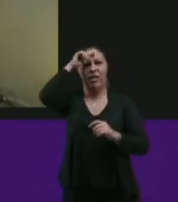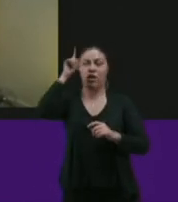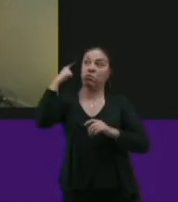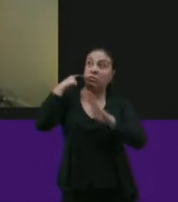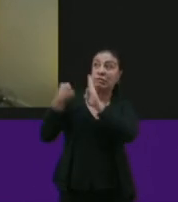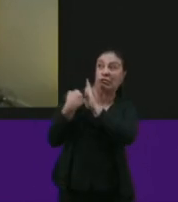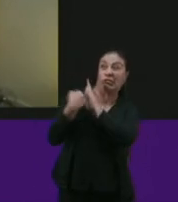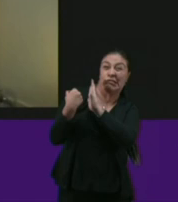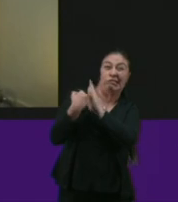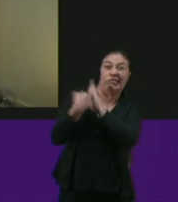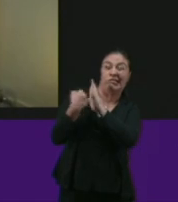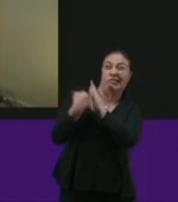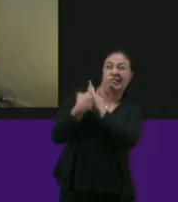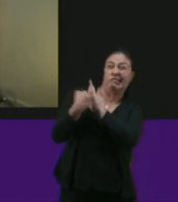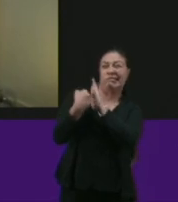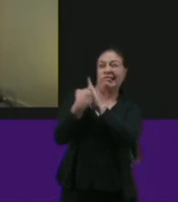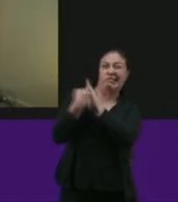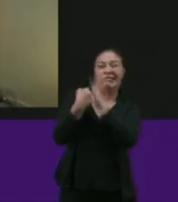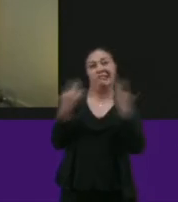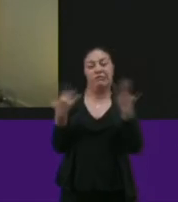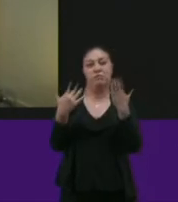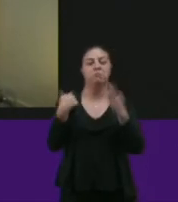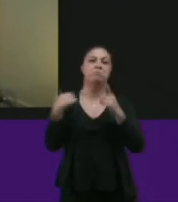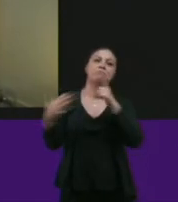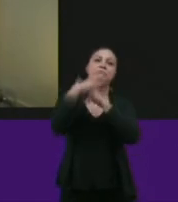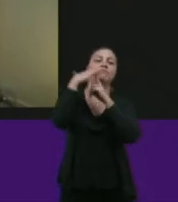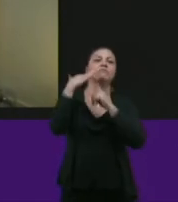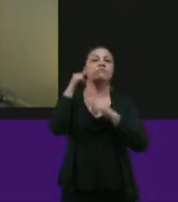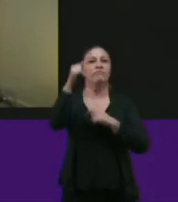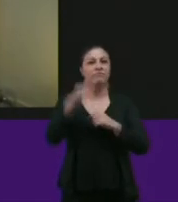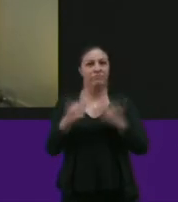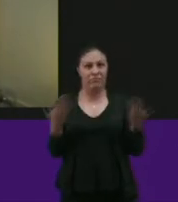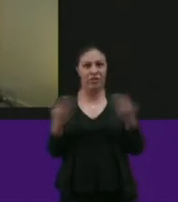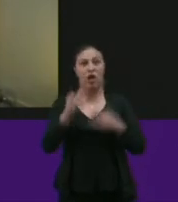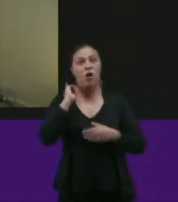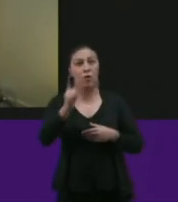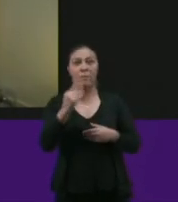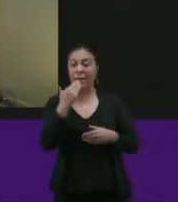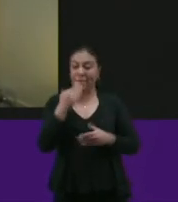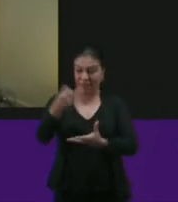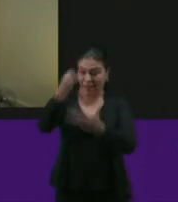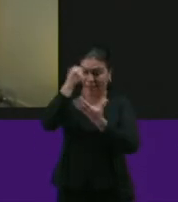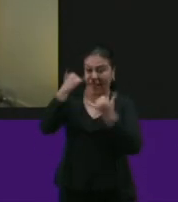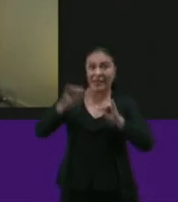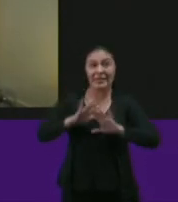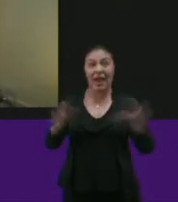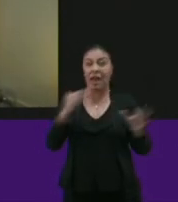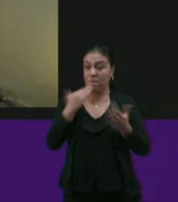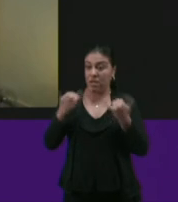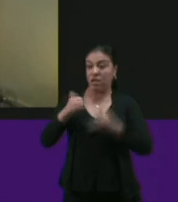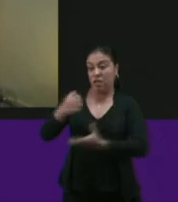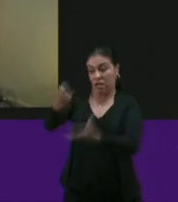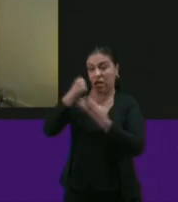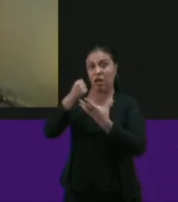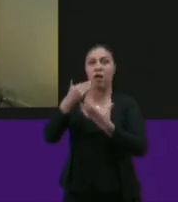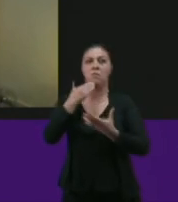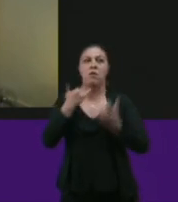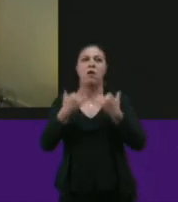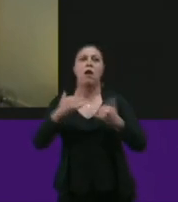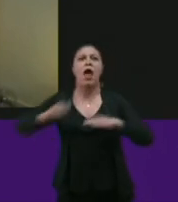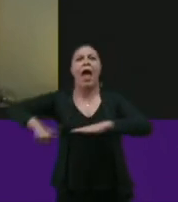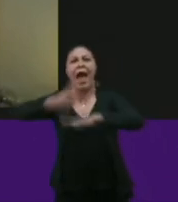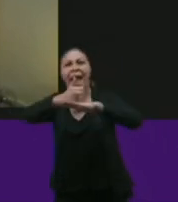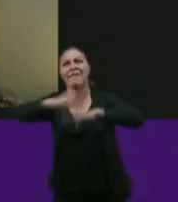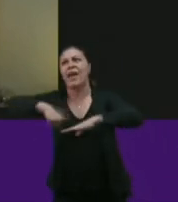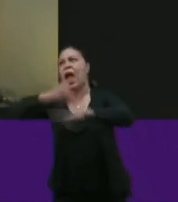la presión, porque mucha gente dice, juepucha, es que levanto capital y me conseguí 5 jefes nuevos, y yo que pensé que